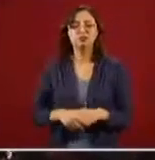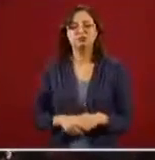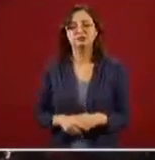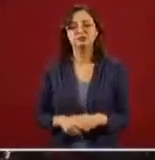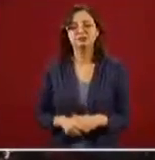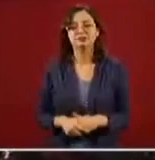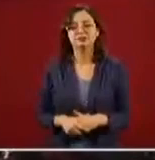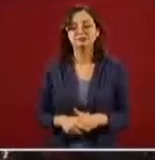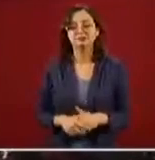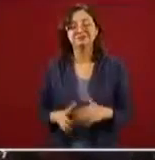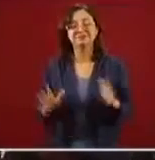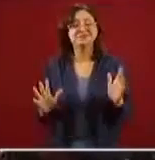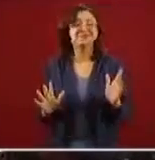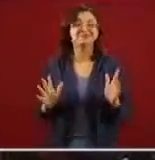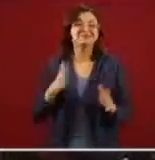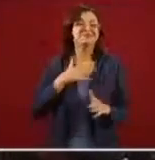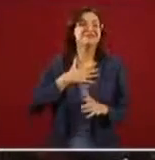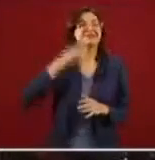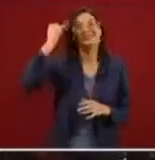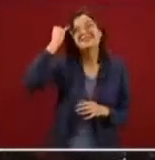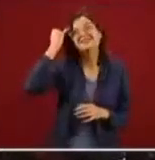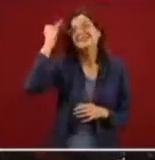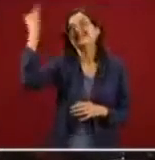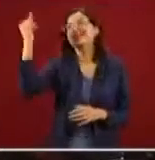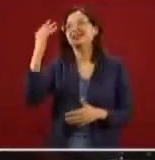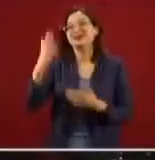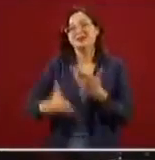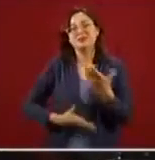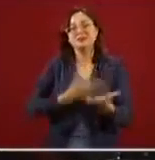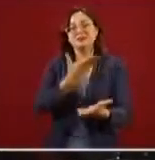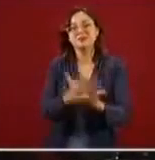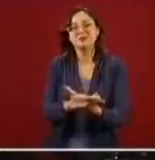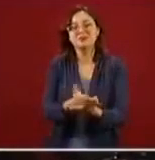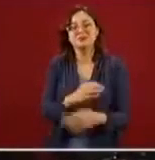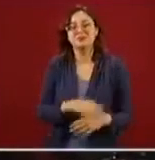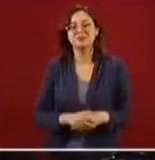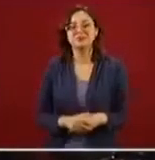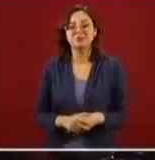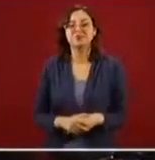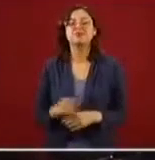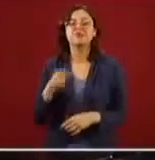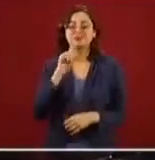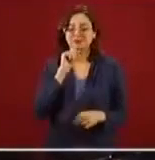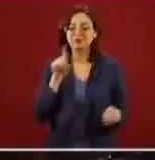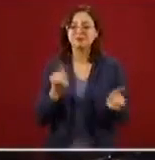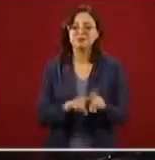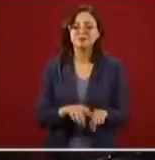es una de las opciones, y que también se pueda